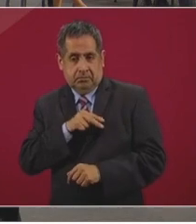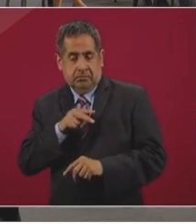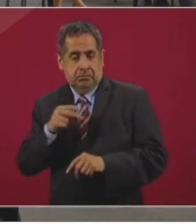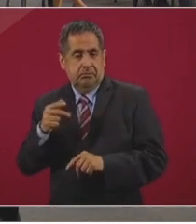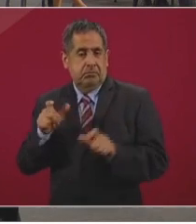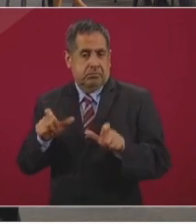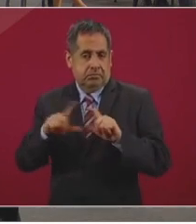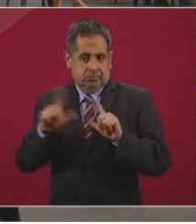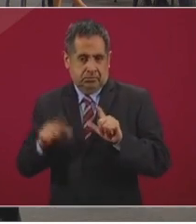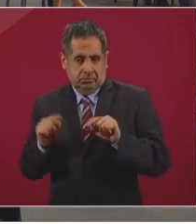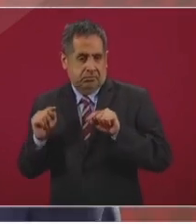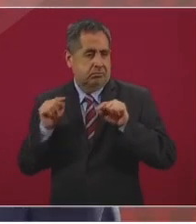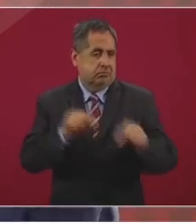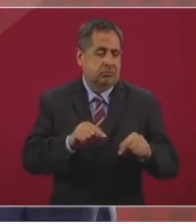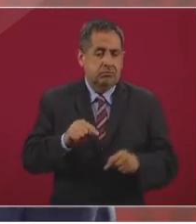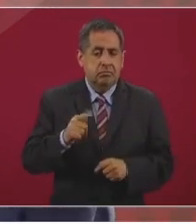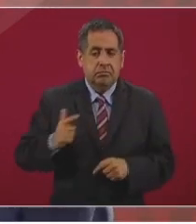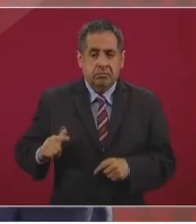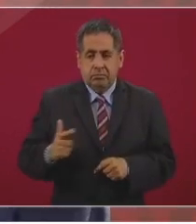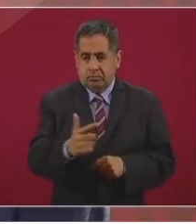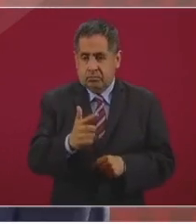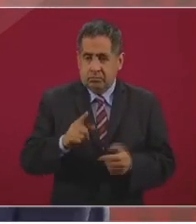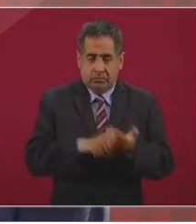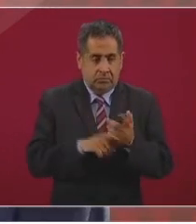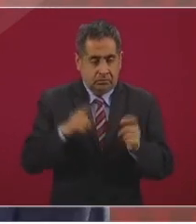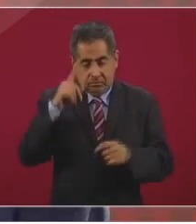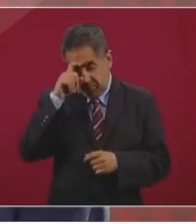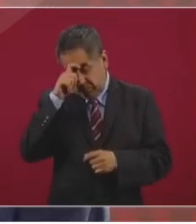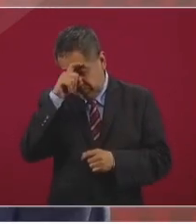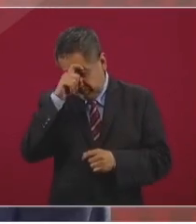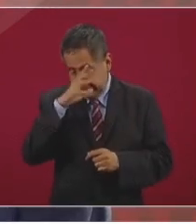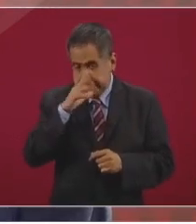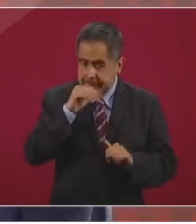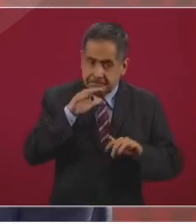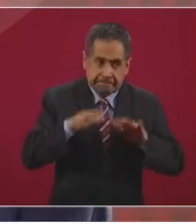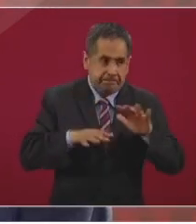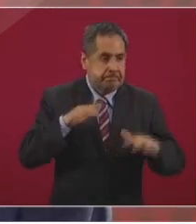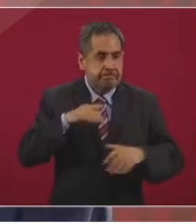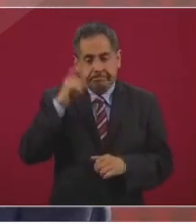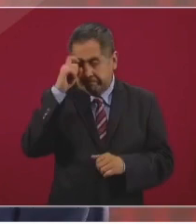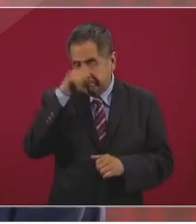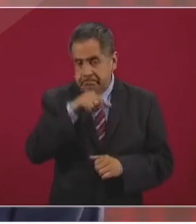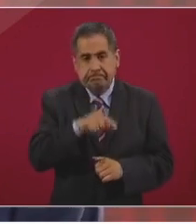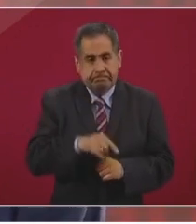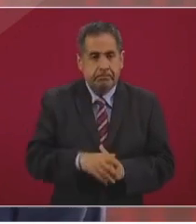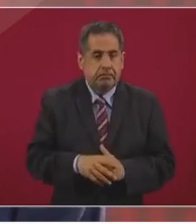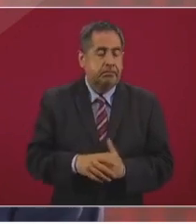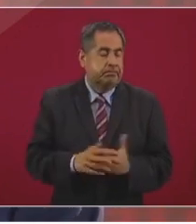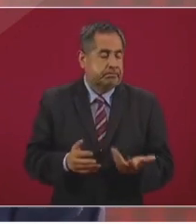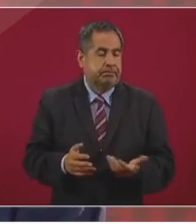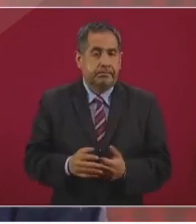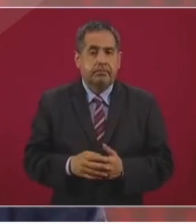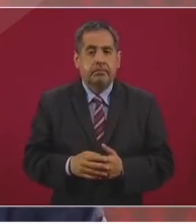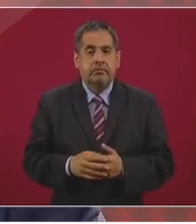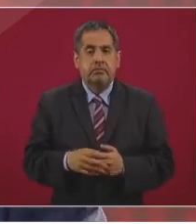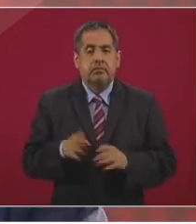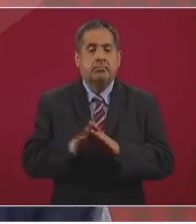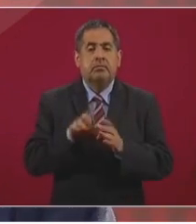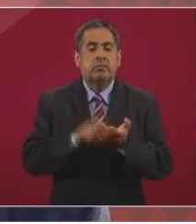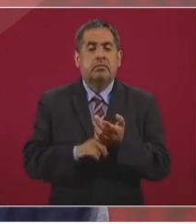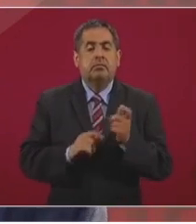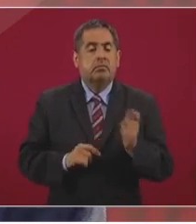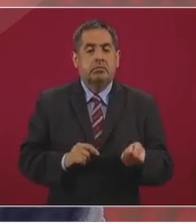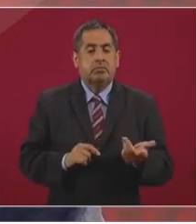en Guanajuato y nos está costando mucho trabajo. Y esto es